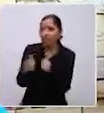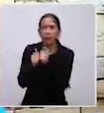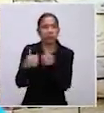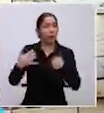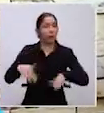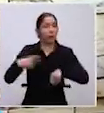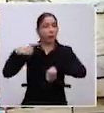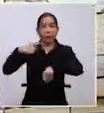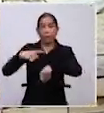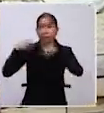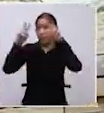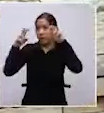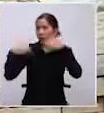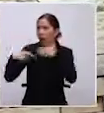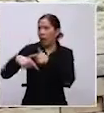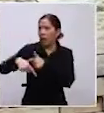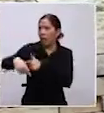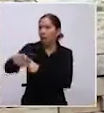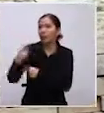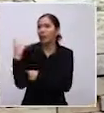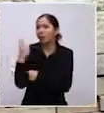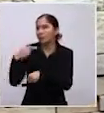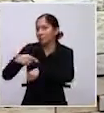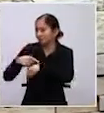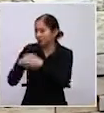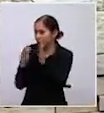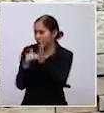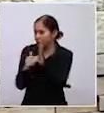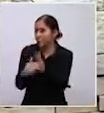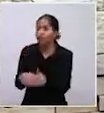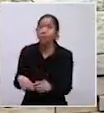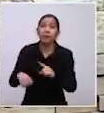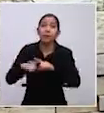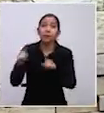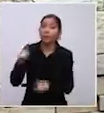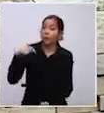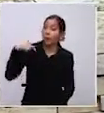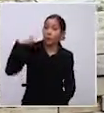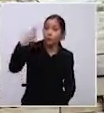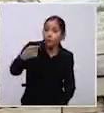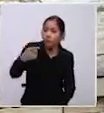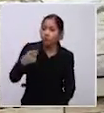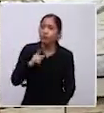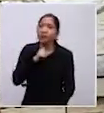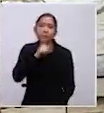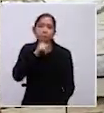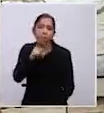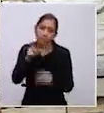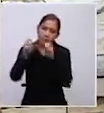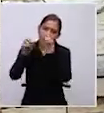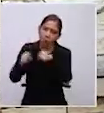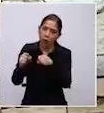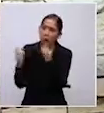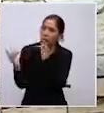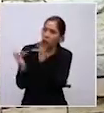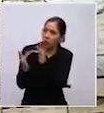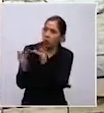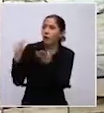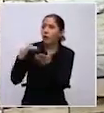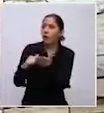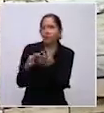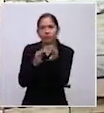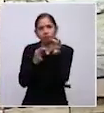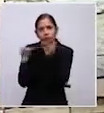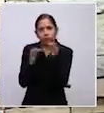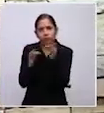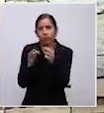un tema apasionante que nos va a quedar siempre el tiempo muy corto. Sin embargo, para una próxima oportunidad estamos seguras de que vamos a poder desarrollarlo y también comprometer